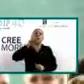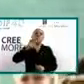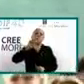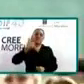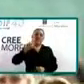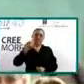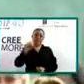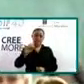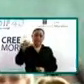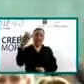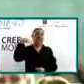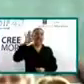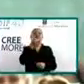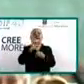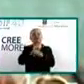Salud. Gracias, Mercedes.